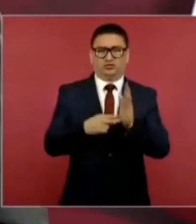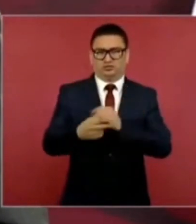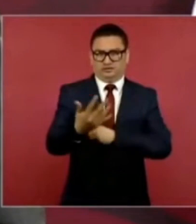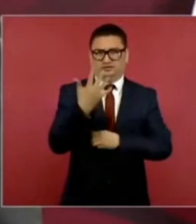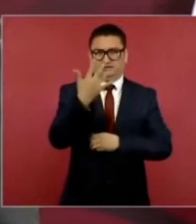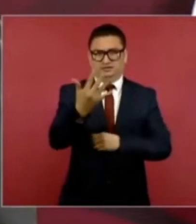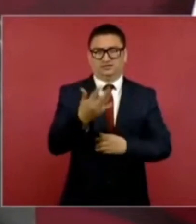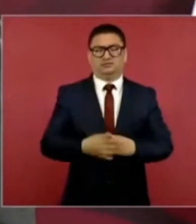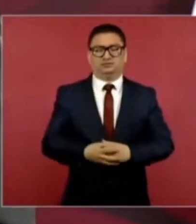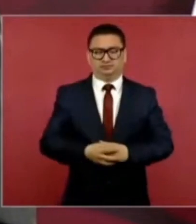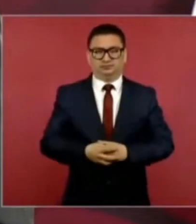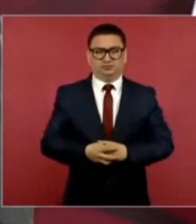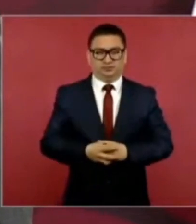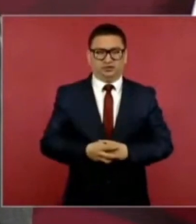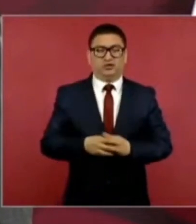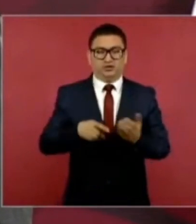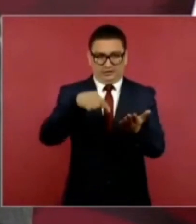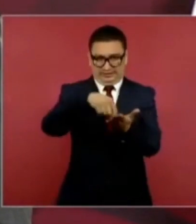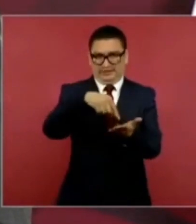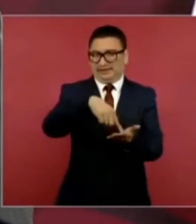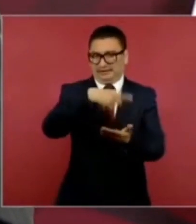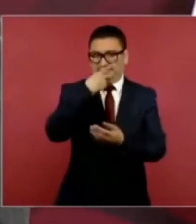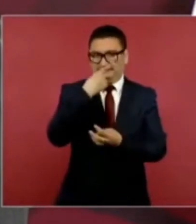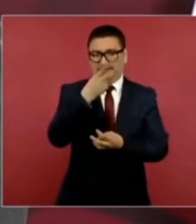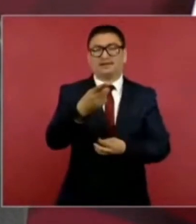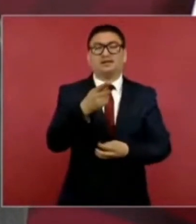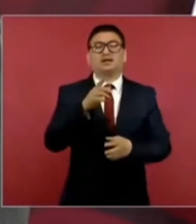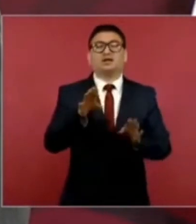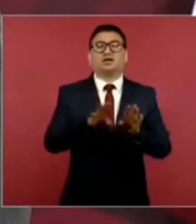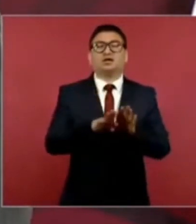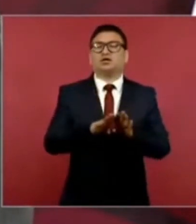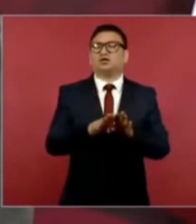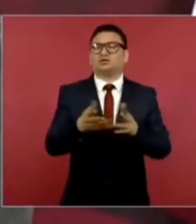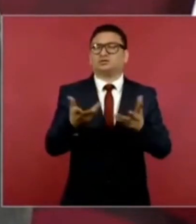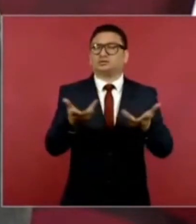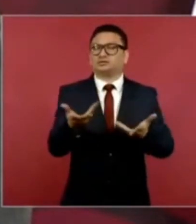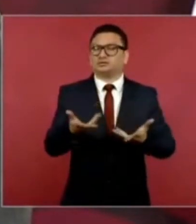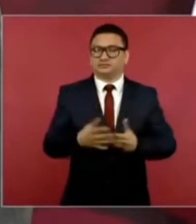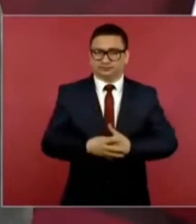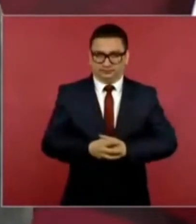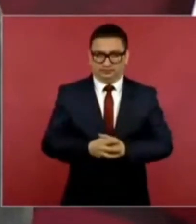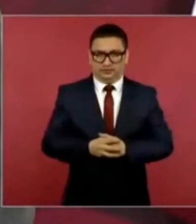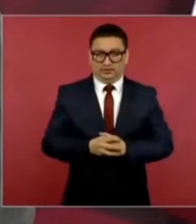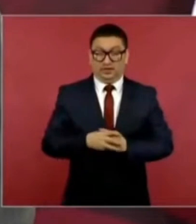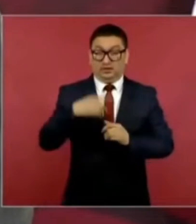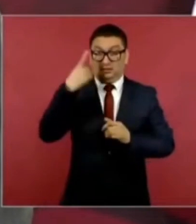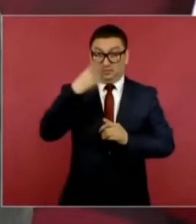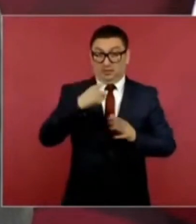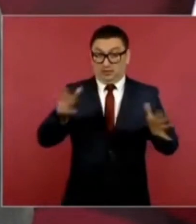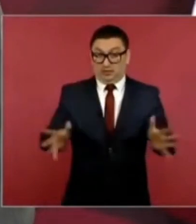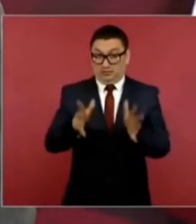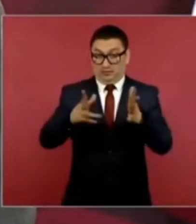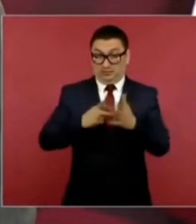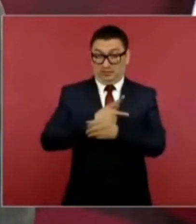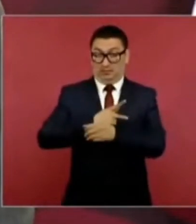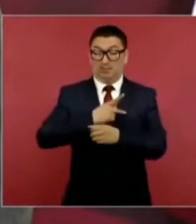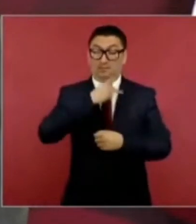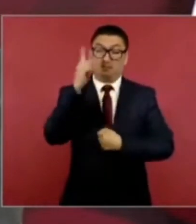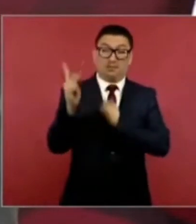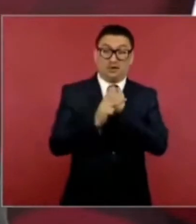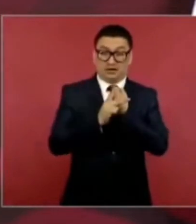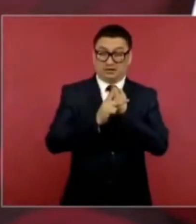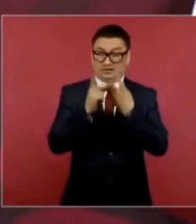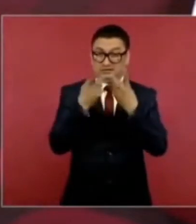2005. Hablaba yo de que la fórmula para impulsar el desarrollo del país iba